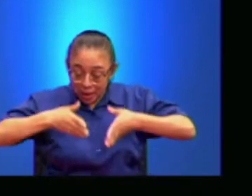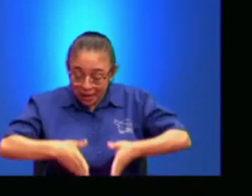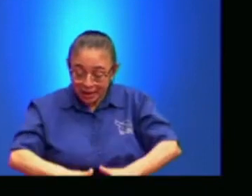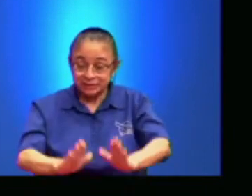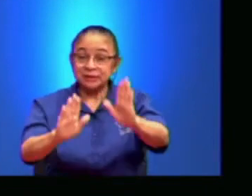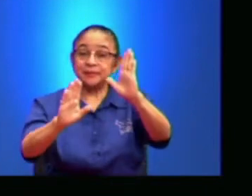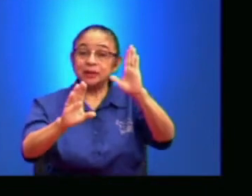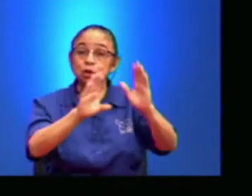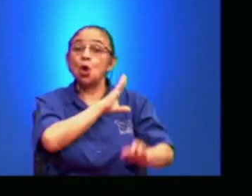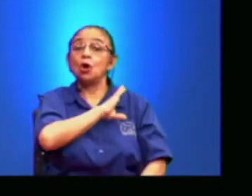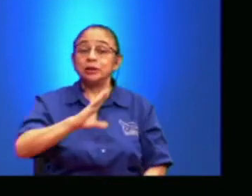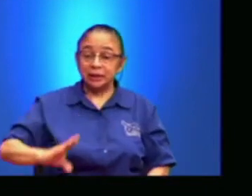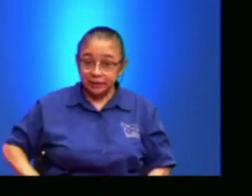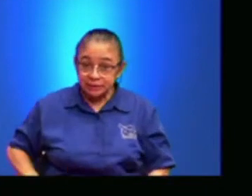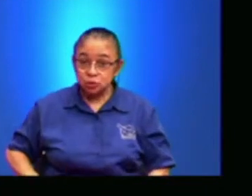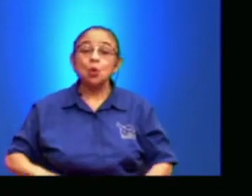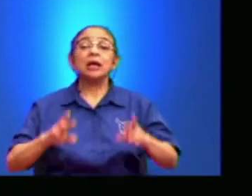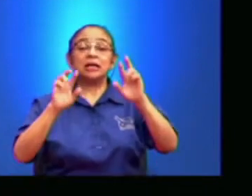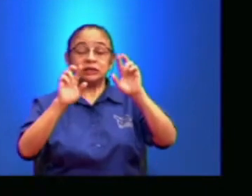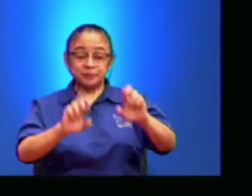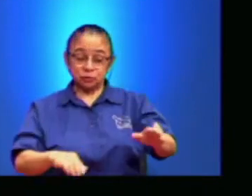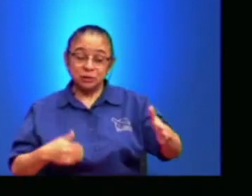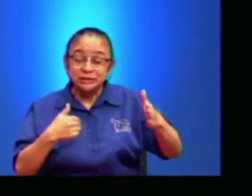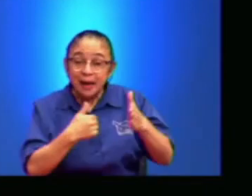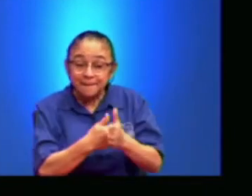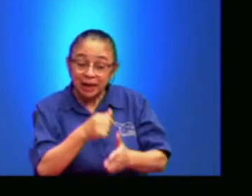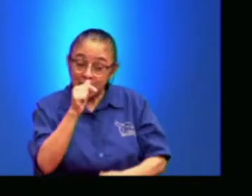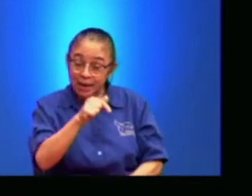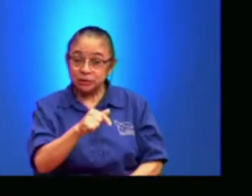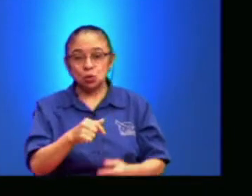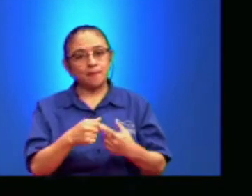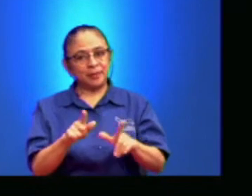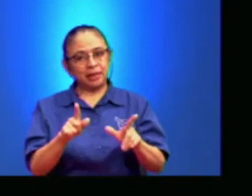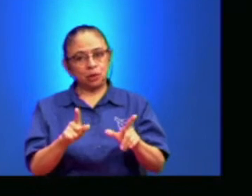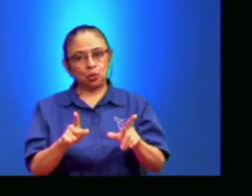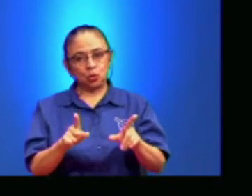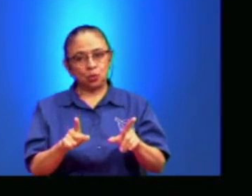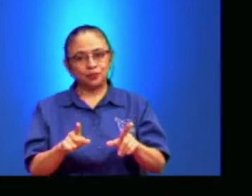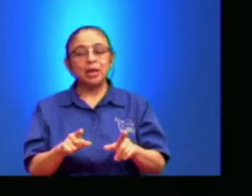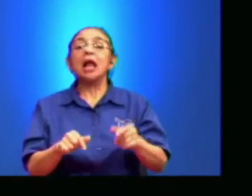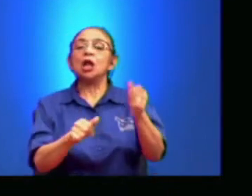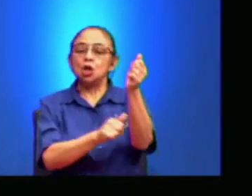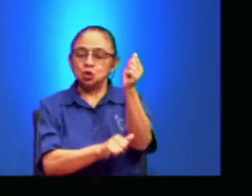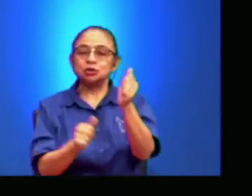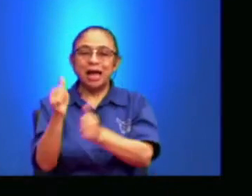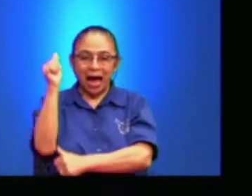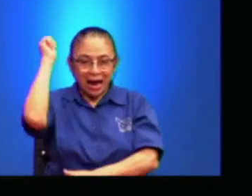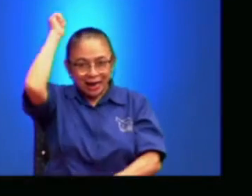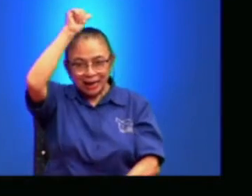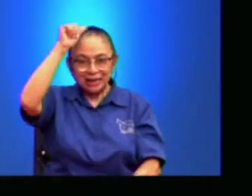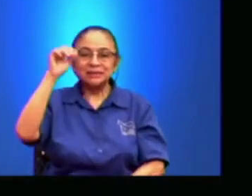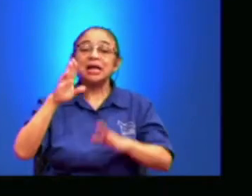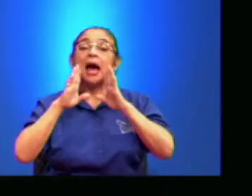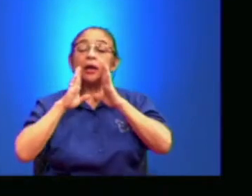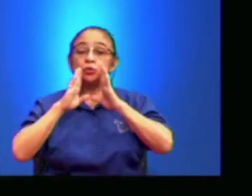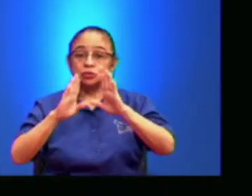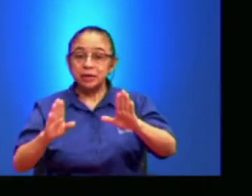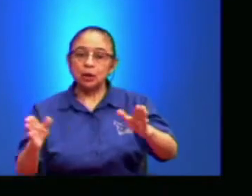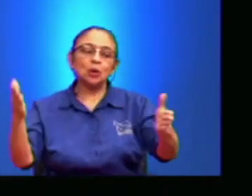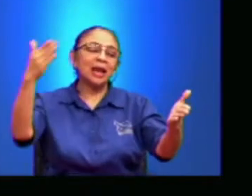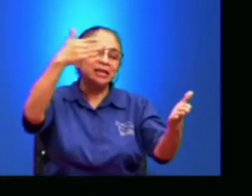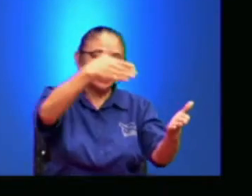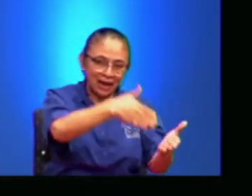y la gente se circunscribe a eso pero pero hermano los ángeles anunciaron el la